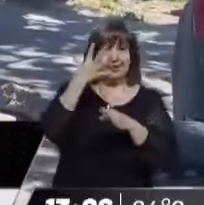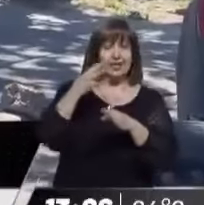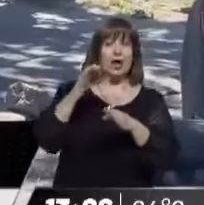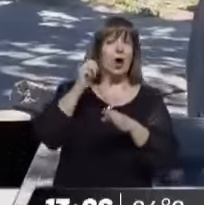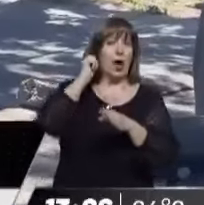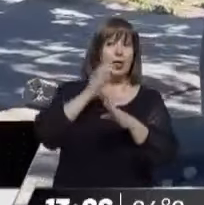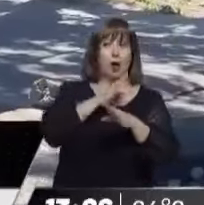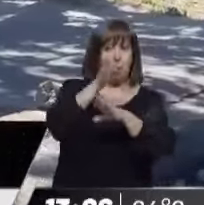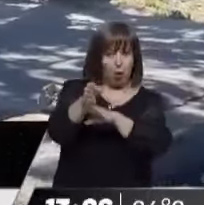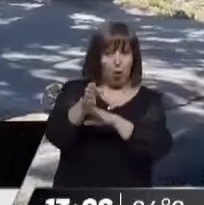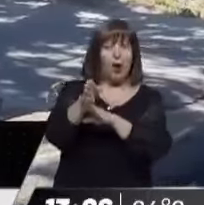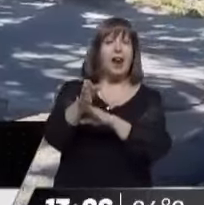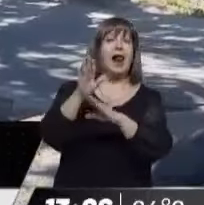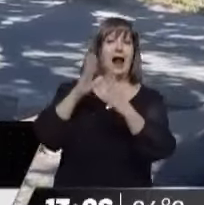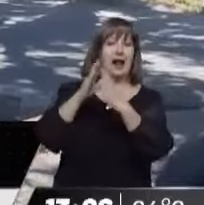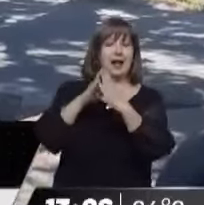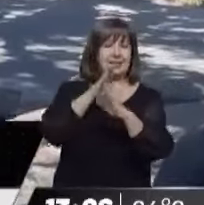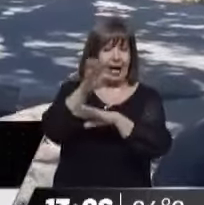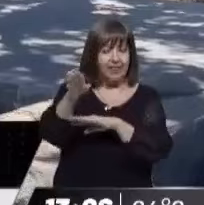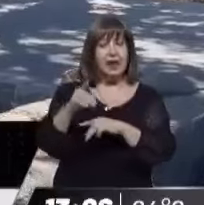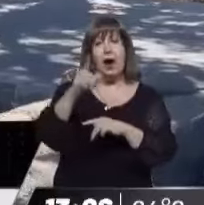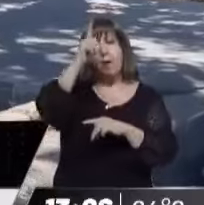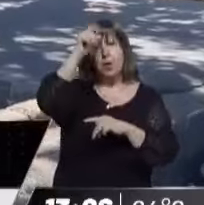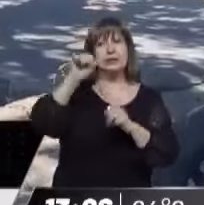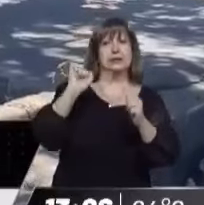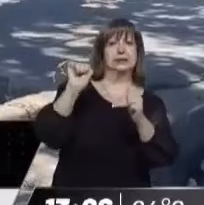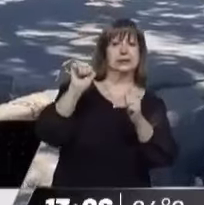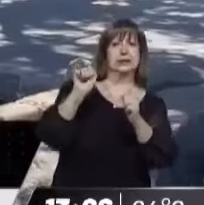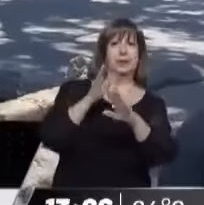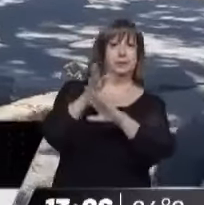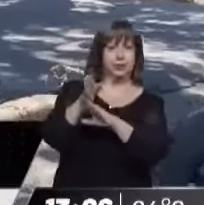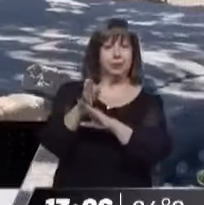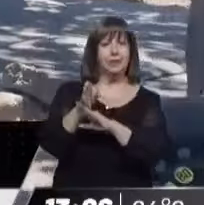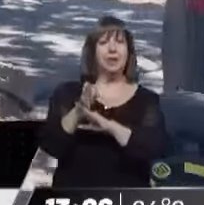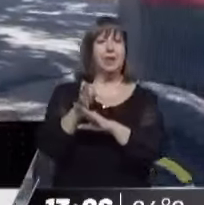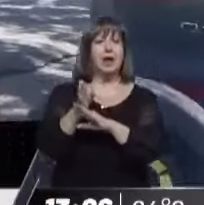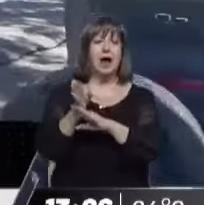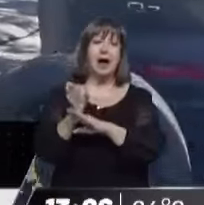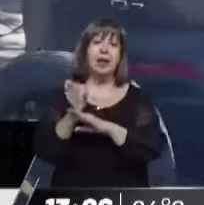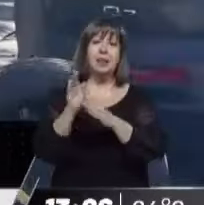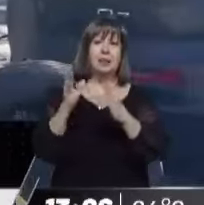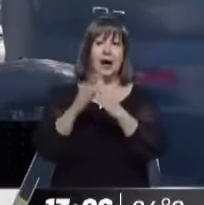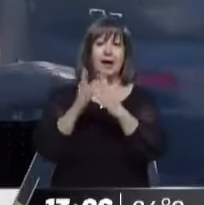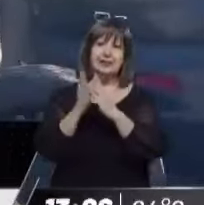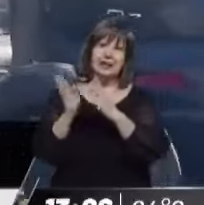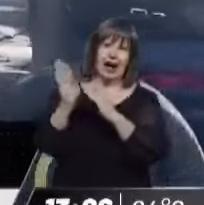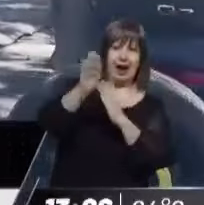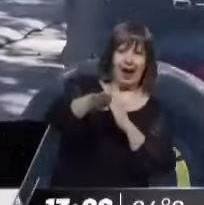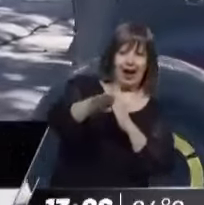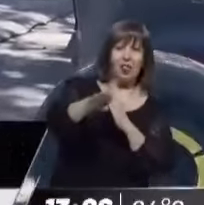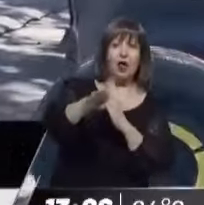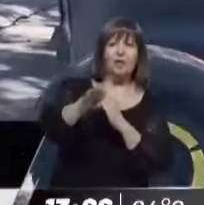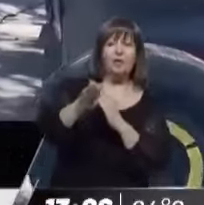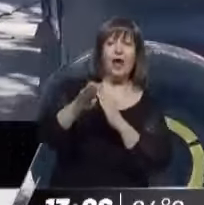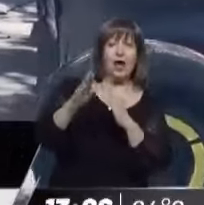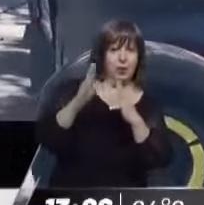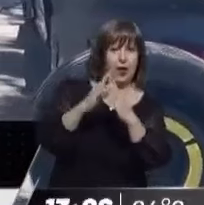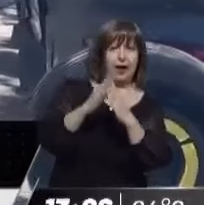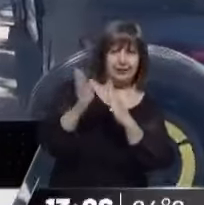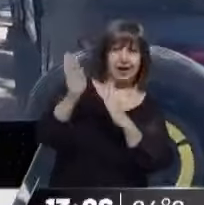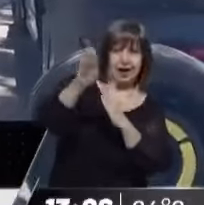varias personas detenidas. ¿Qué pasa? El joven va al lado, a la vivienda de al lado. Ustedes verán que hay una vivienda que